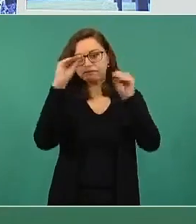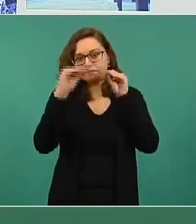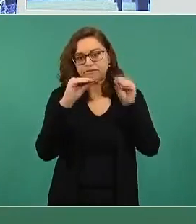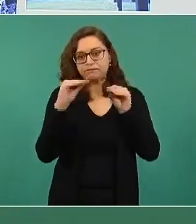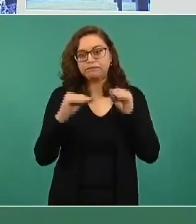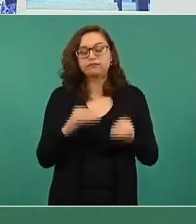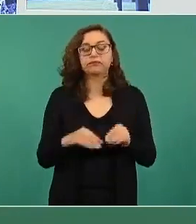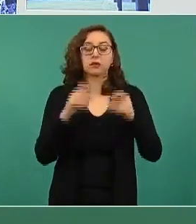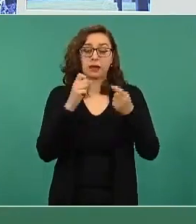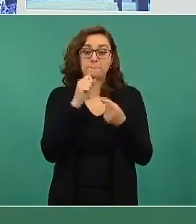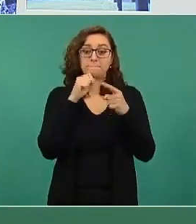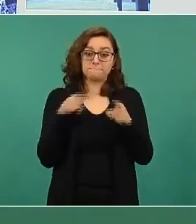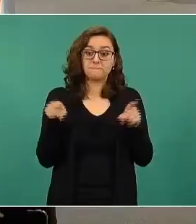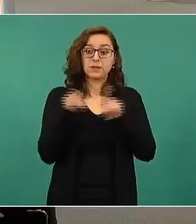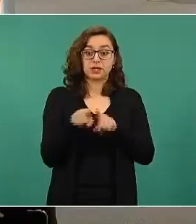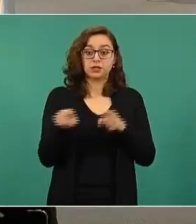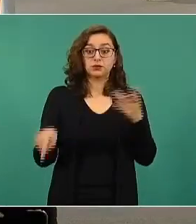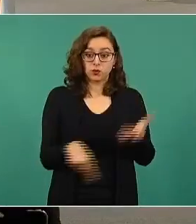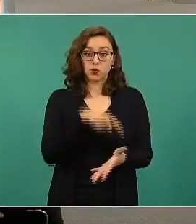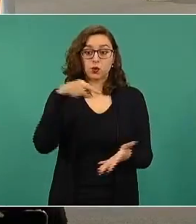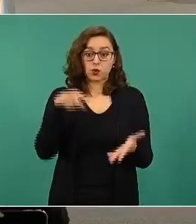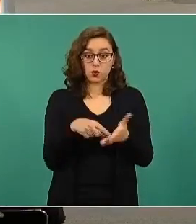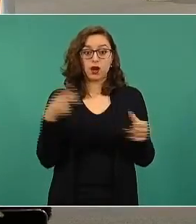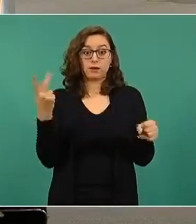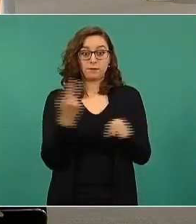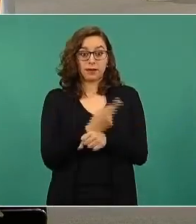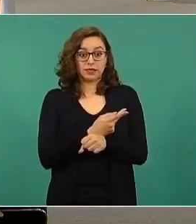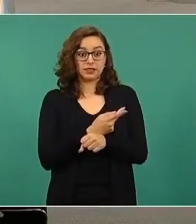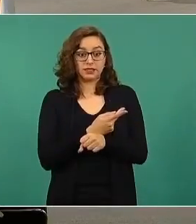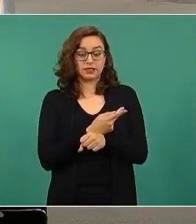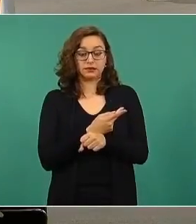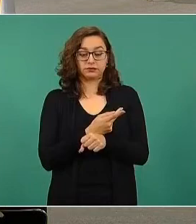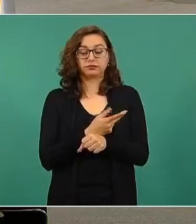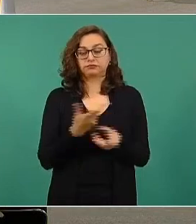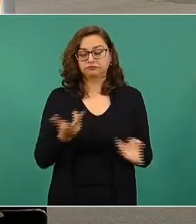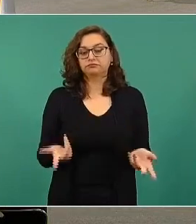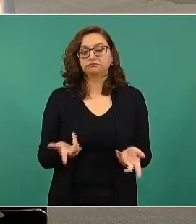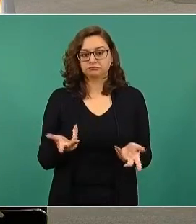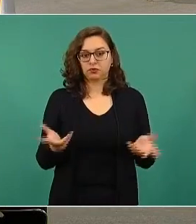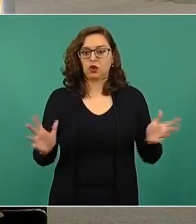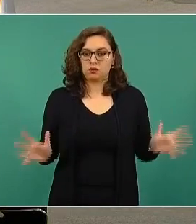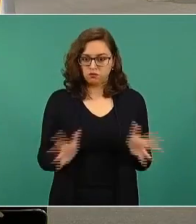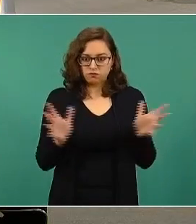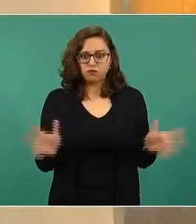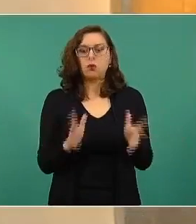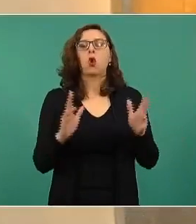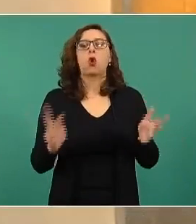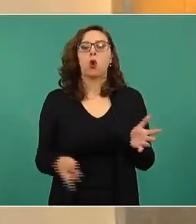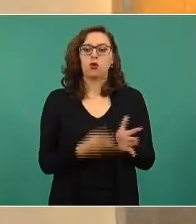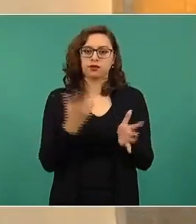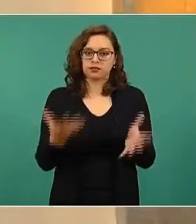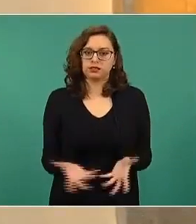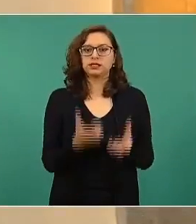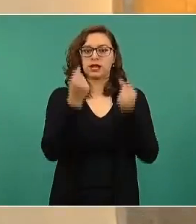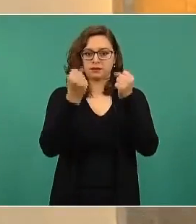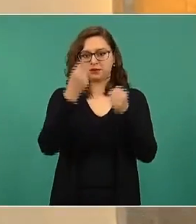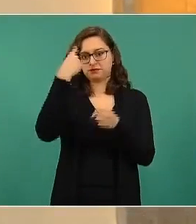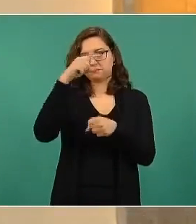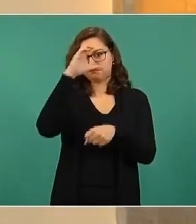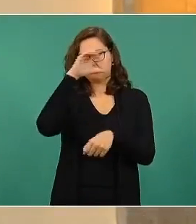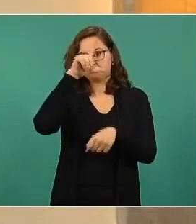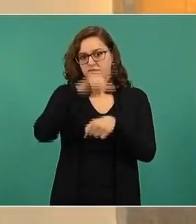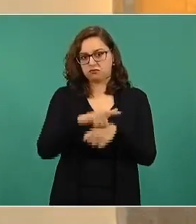ubicación geográfica que en muchas ocasiones pasa con estos proyectos, pues lo que buscamos es volverlo a recuperar y este es un muy